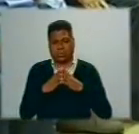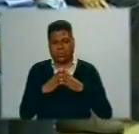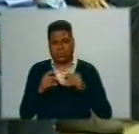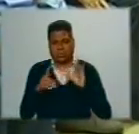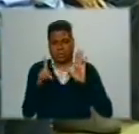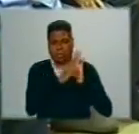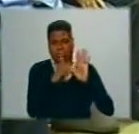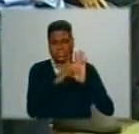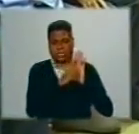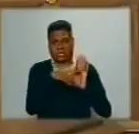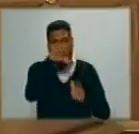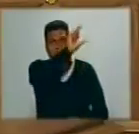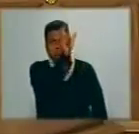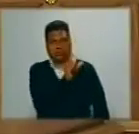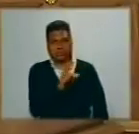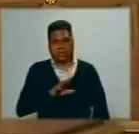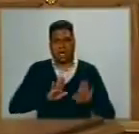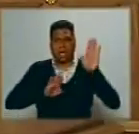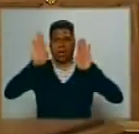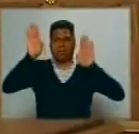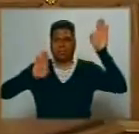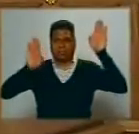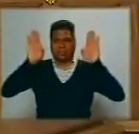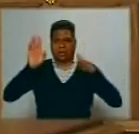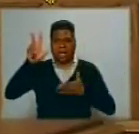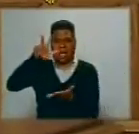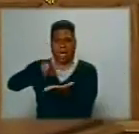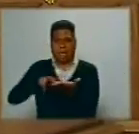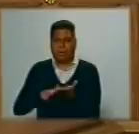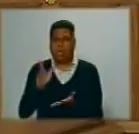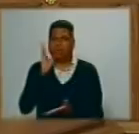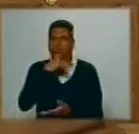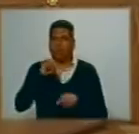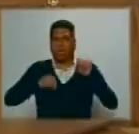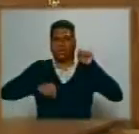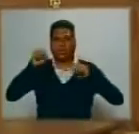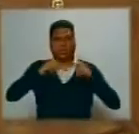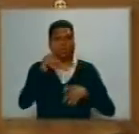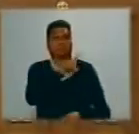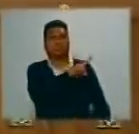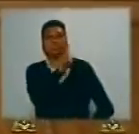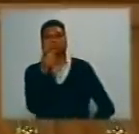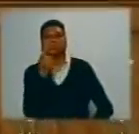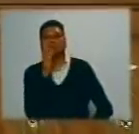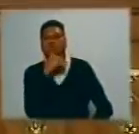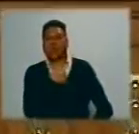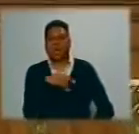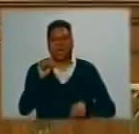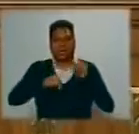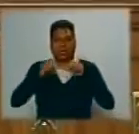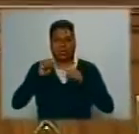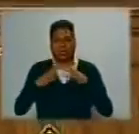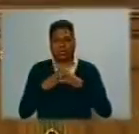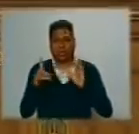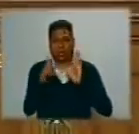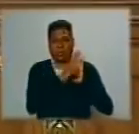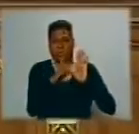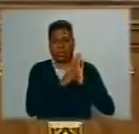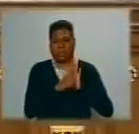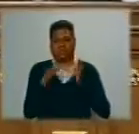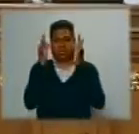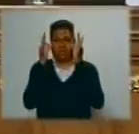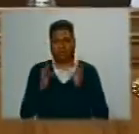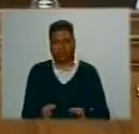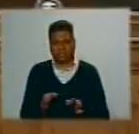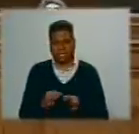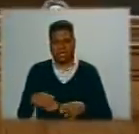el Esequibo. Aprobado. Nadie tiene duda, Venezuela no tiene duda de sus derechos legítimos y soberanos sobre